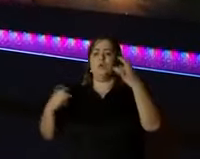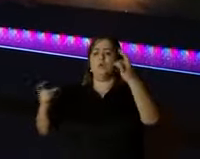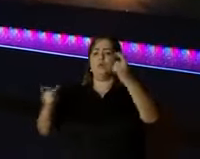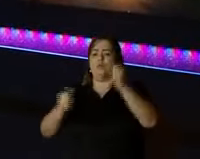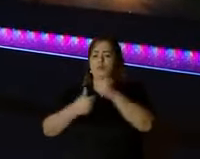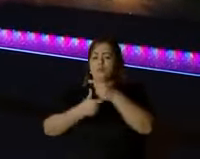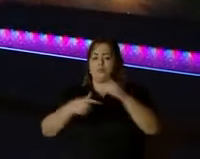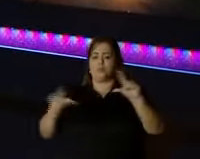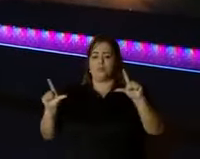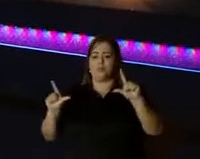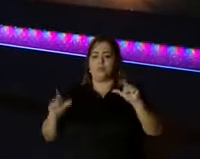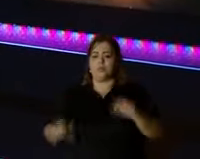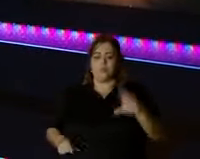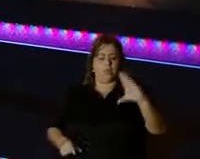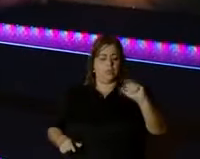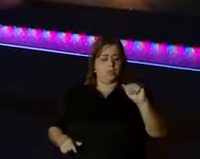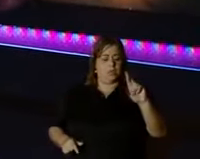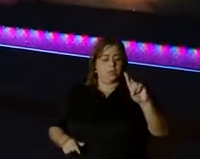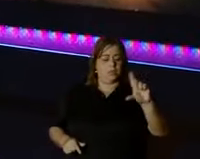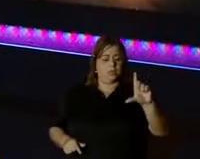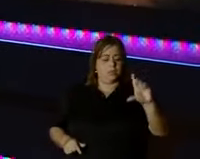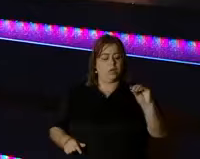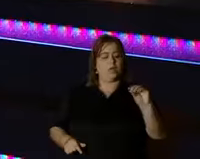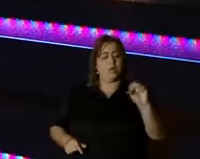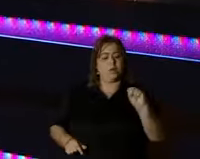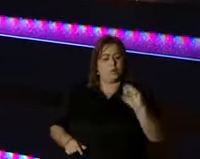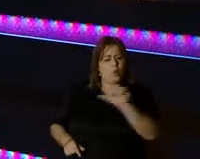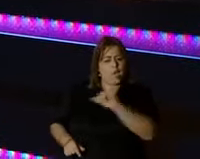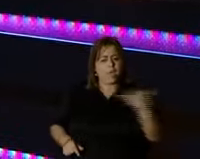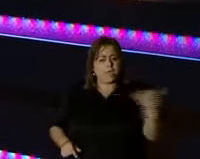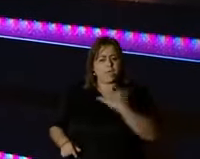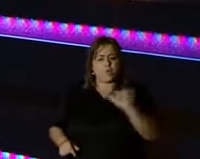liberta. Carlos, ahí recíbelo, recíbelo. Y